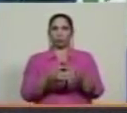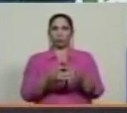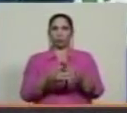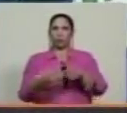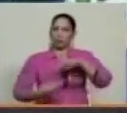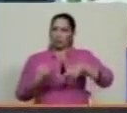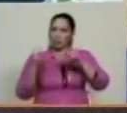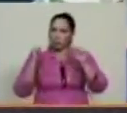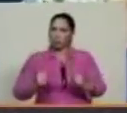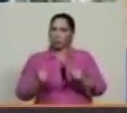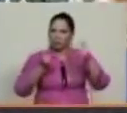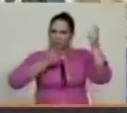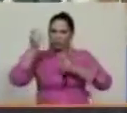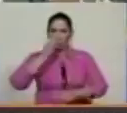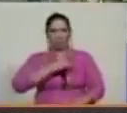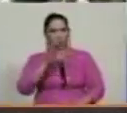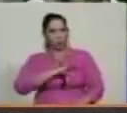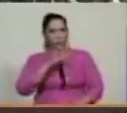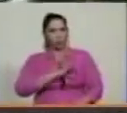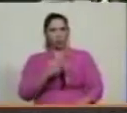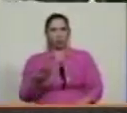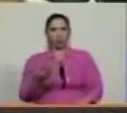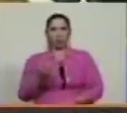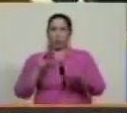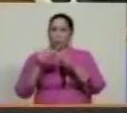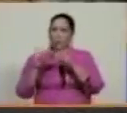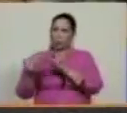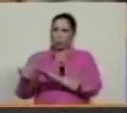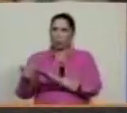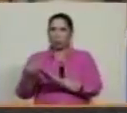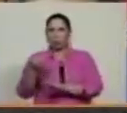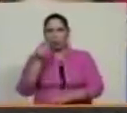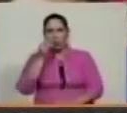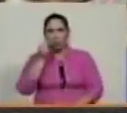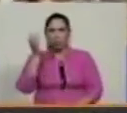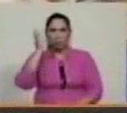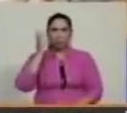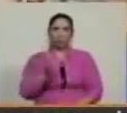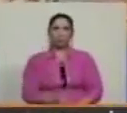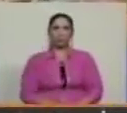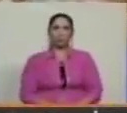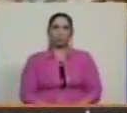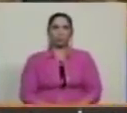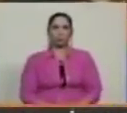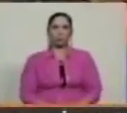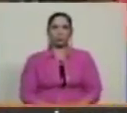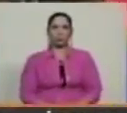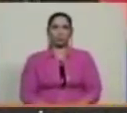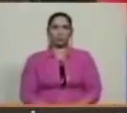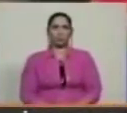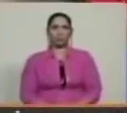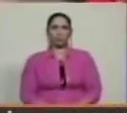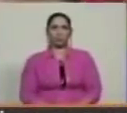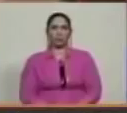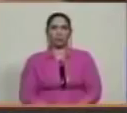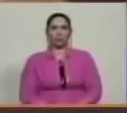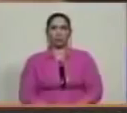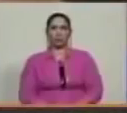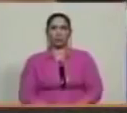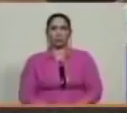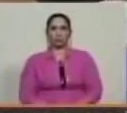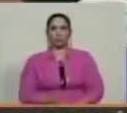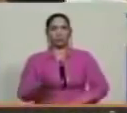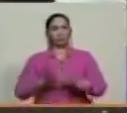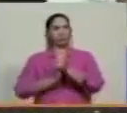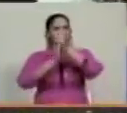revolucionarios, socialistas, comuneros y comuneras, si le queremos poner. De quien tiene funciones de liderazgo,